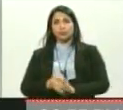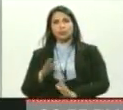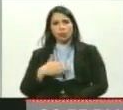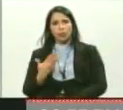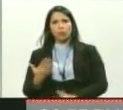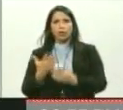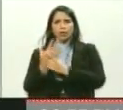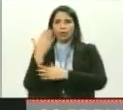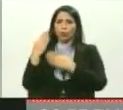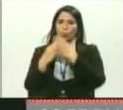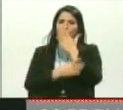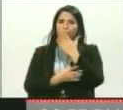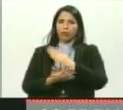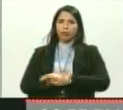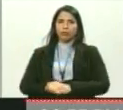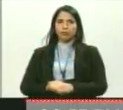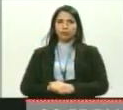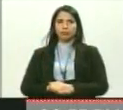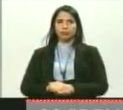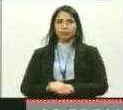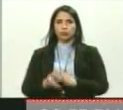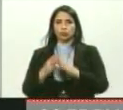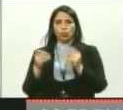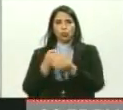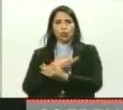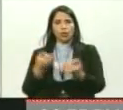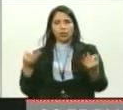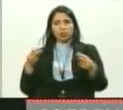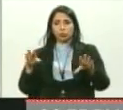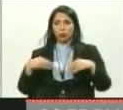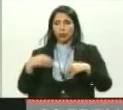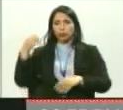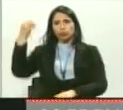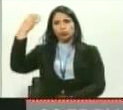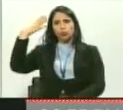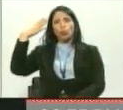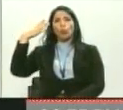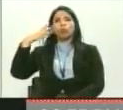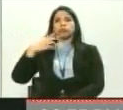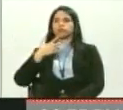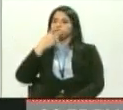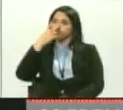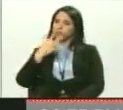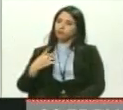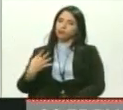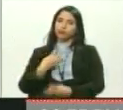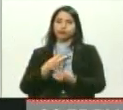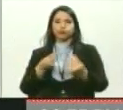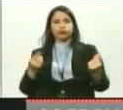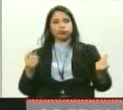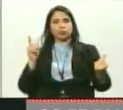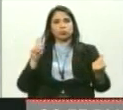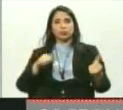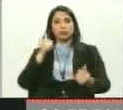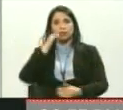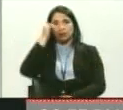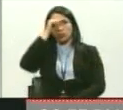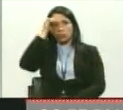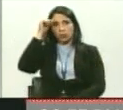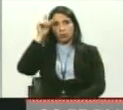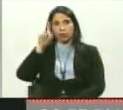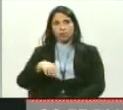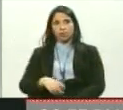sus guantes. Eso es todo un éxito, a tomar sol, a respirar. Y sábado y domingo